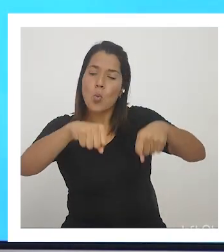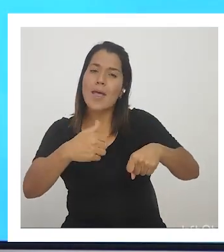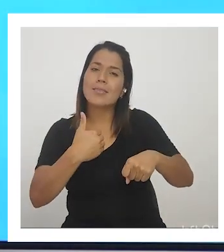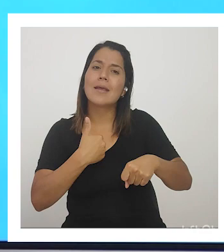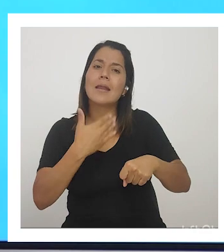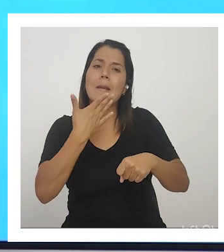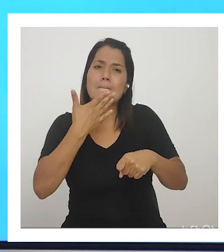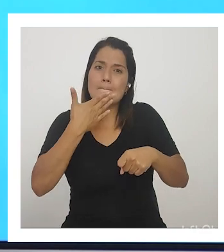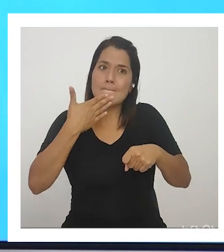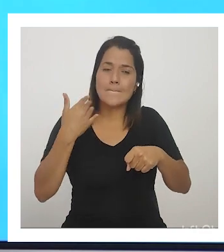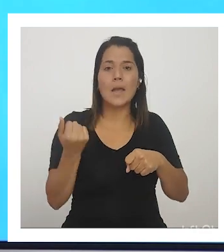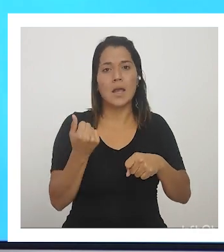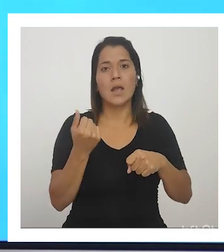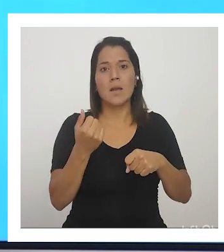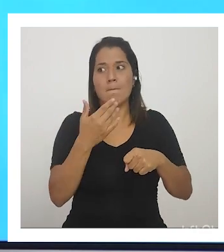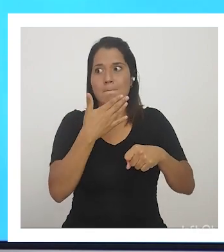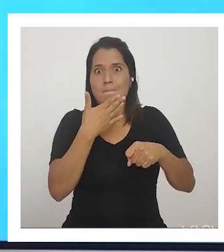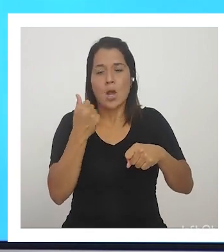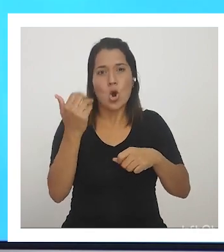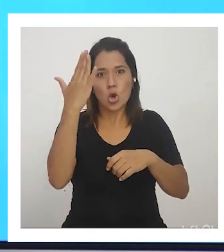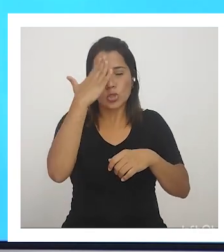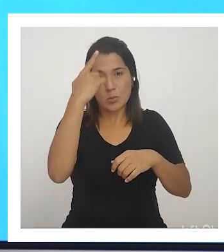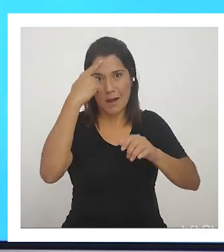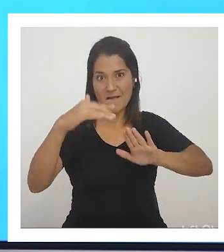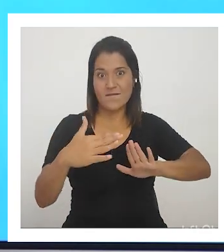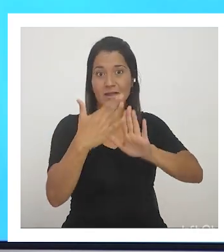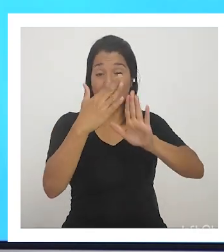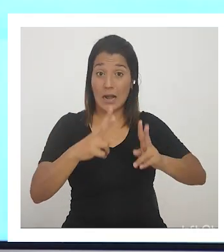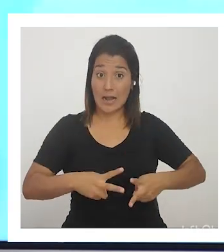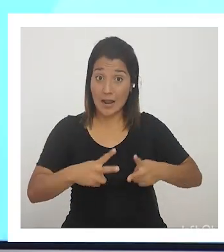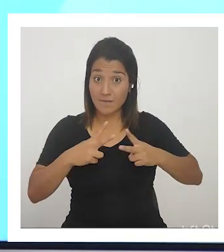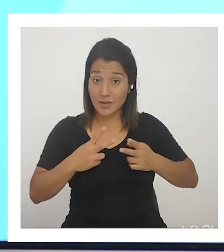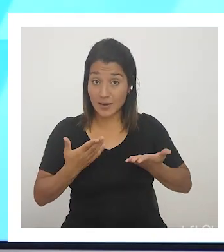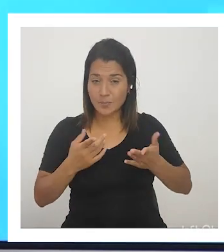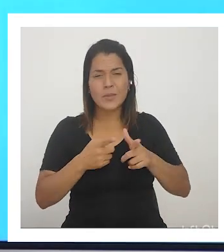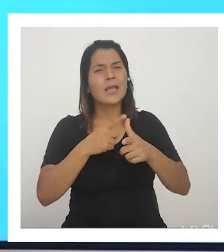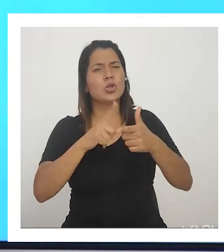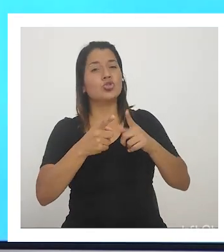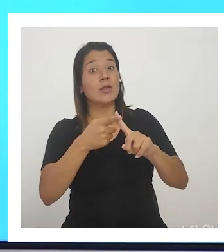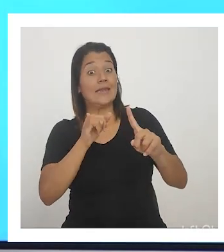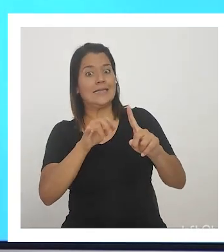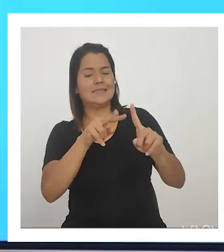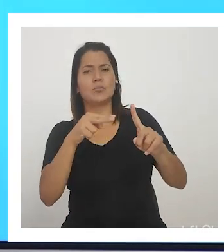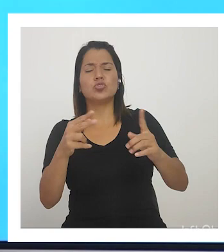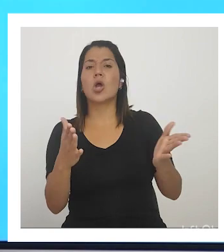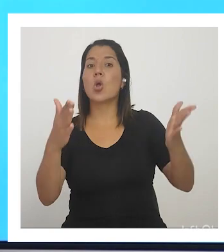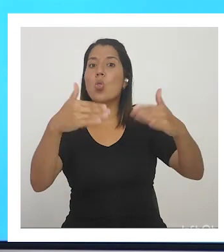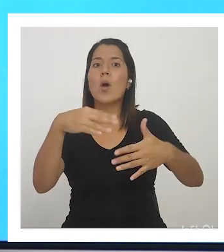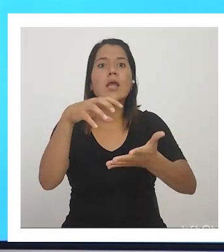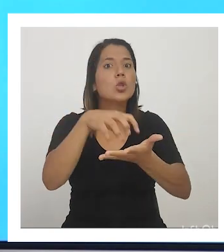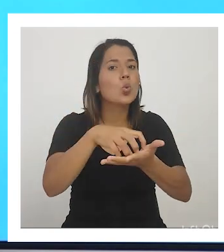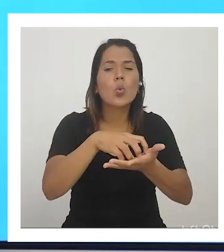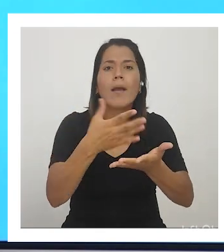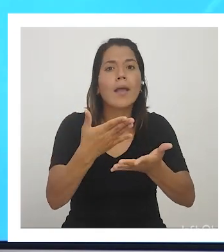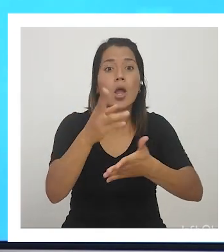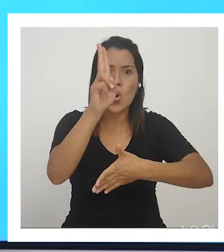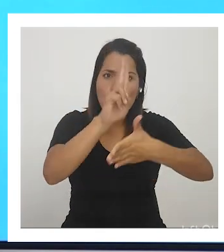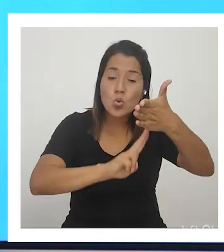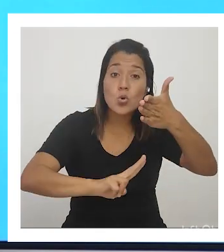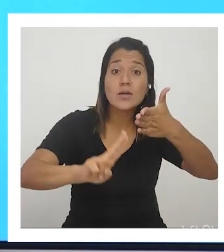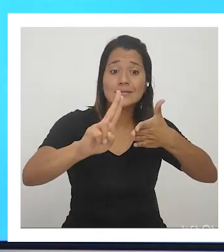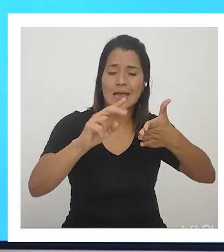para enfrentar la vida. Entonces, desde esa perspectiva, no hay duda que las universidades vamos enfocadas hacia